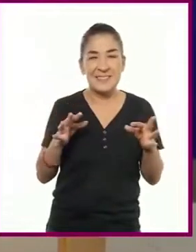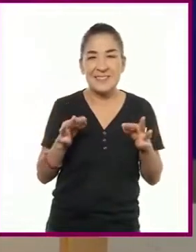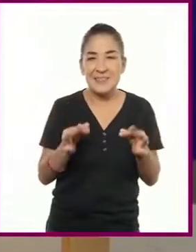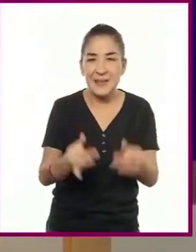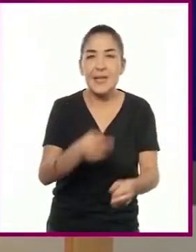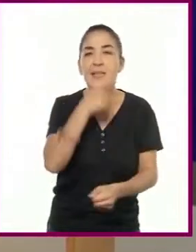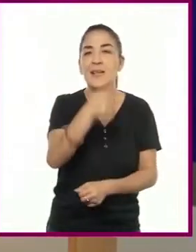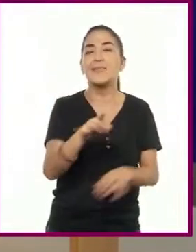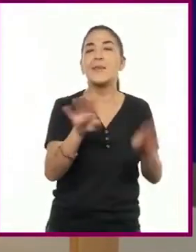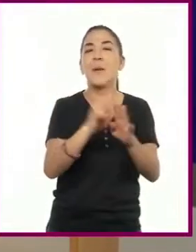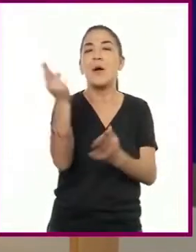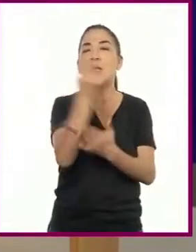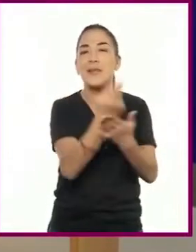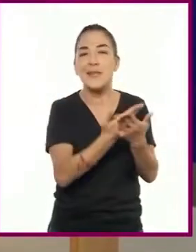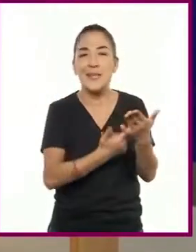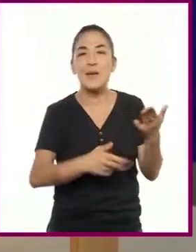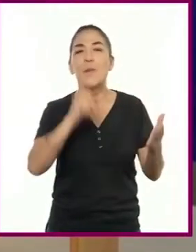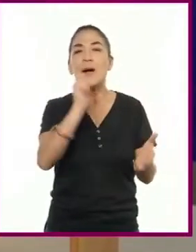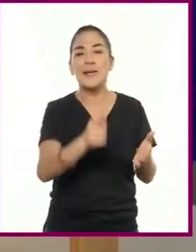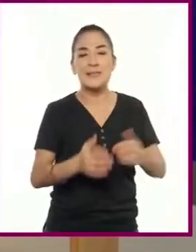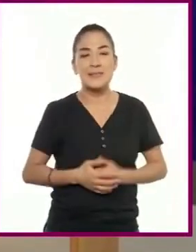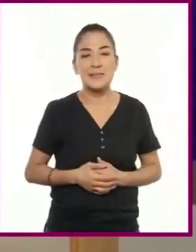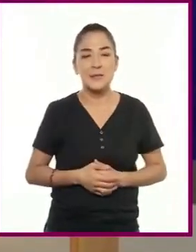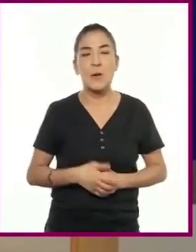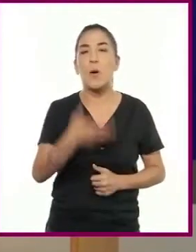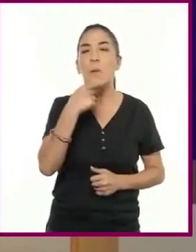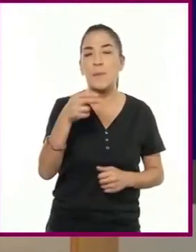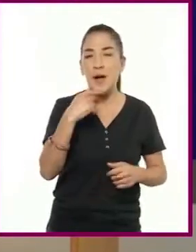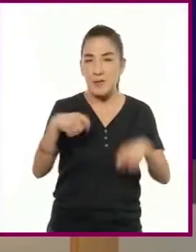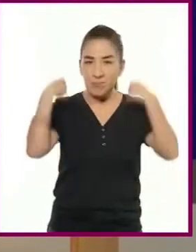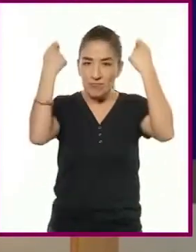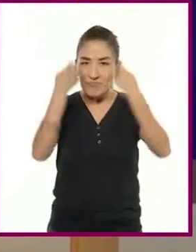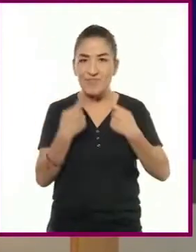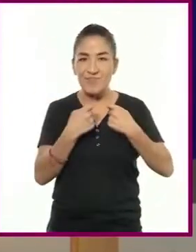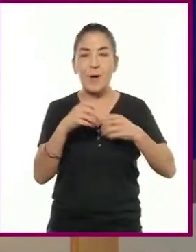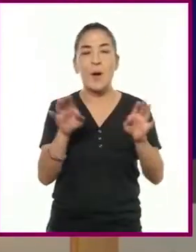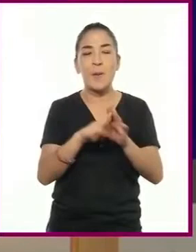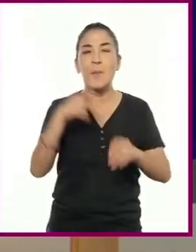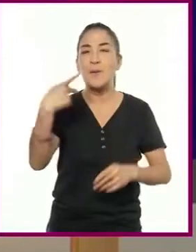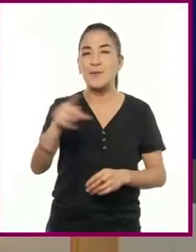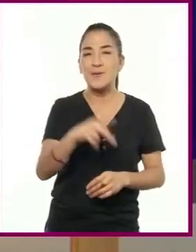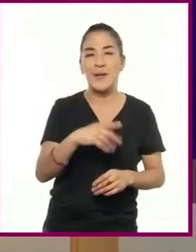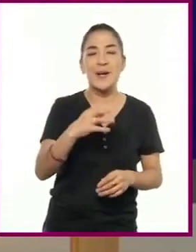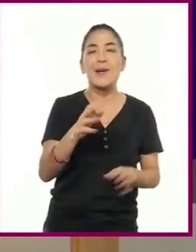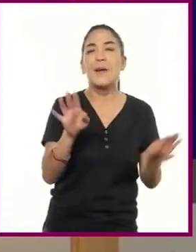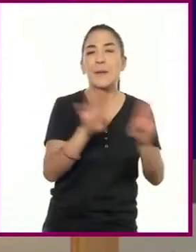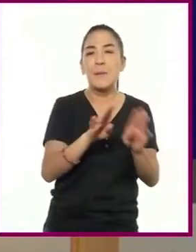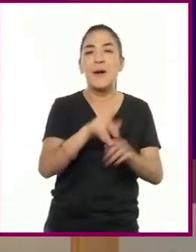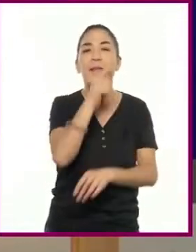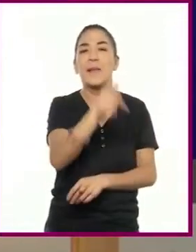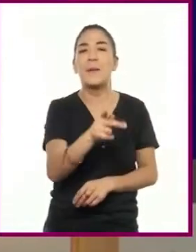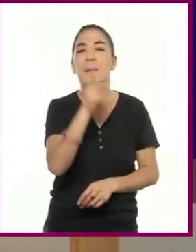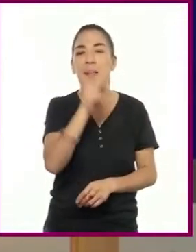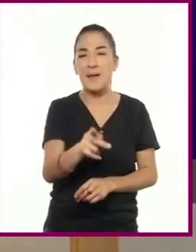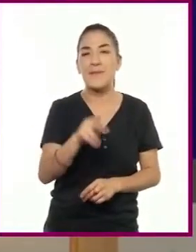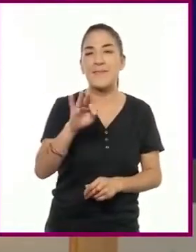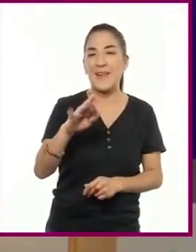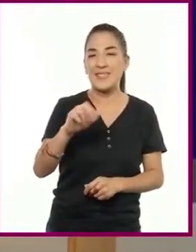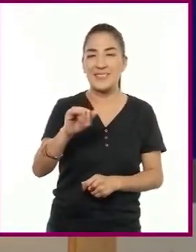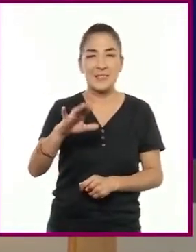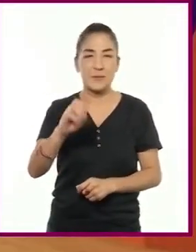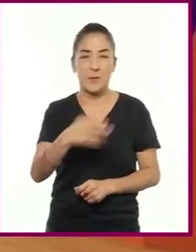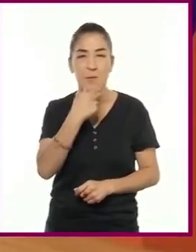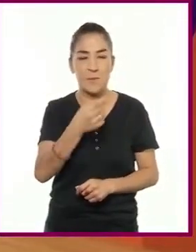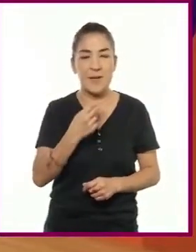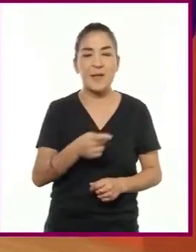que podría dibujar el retrato del clérigo cerbatana, tan solo a partir de las palabras de Francisco de Quevedo.